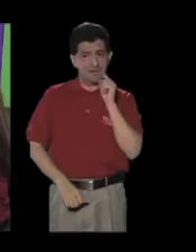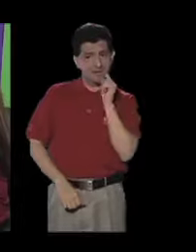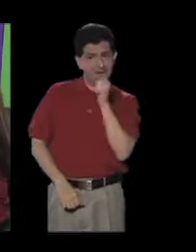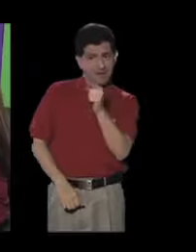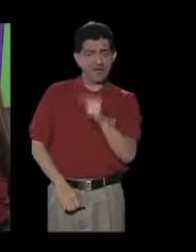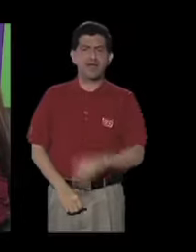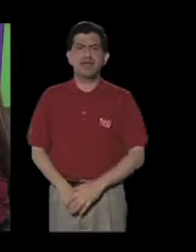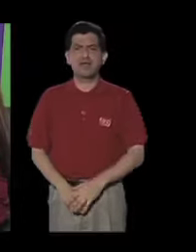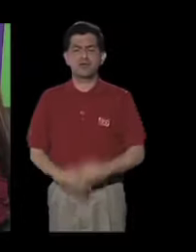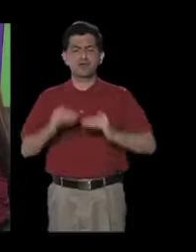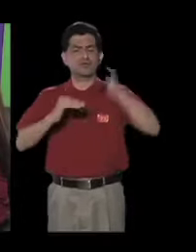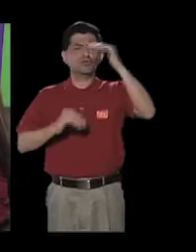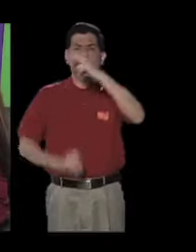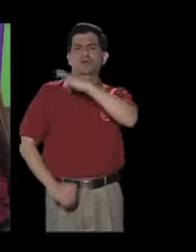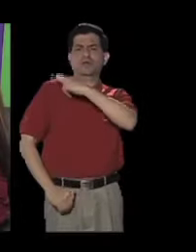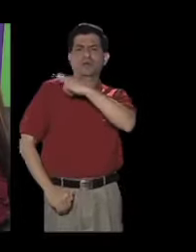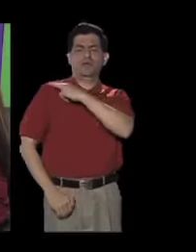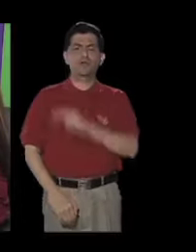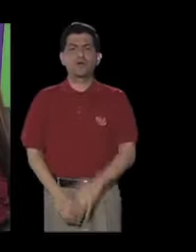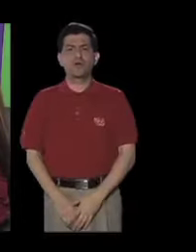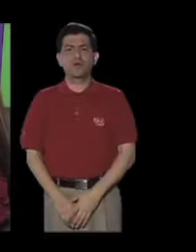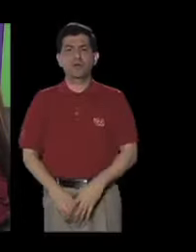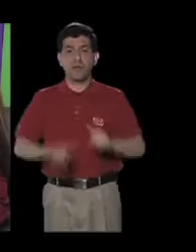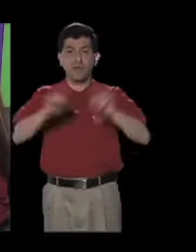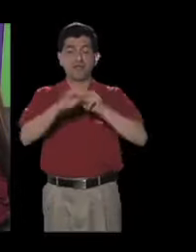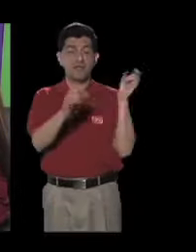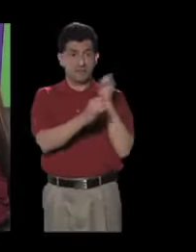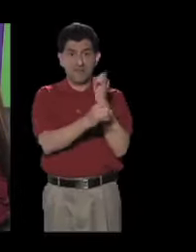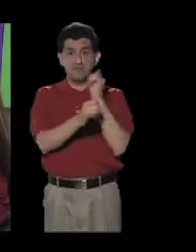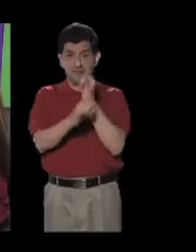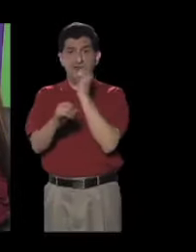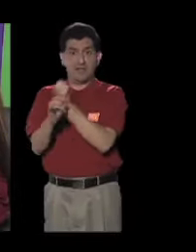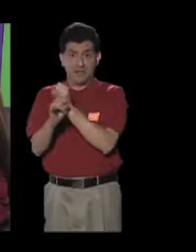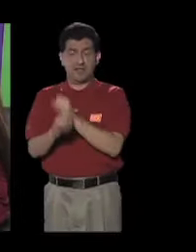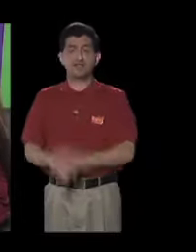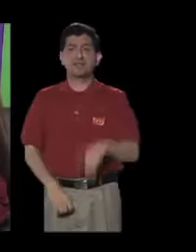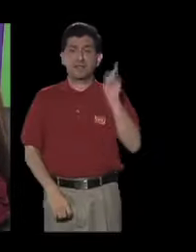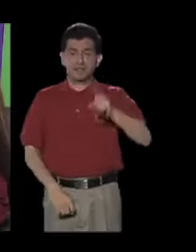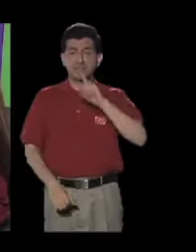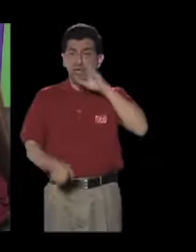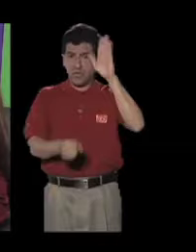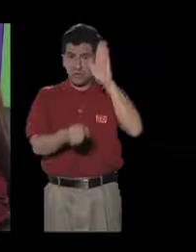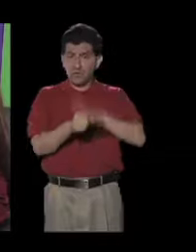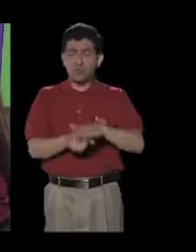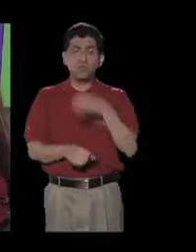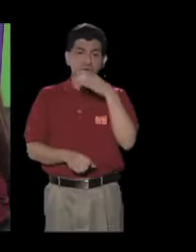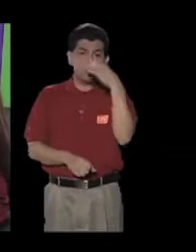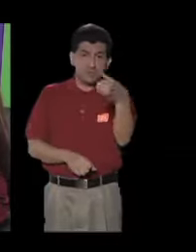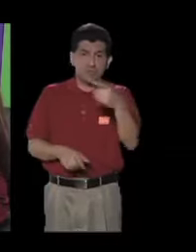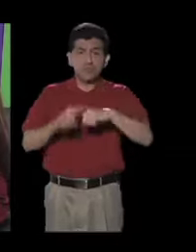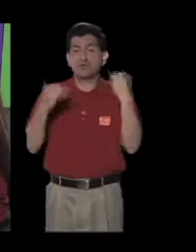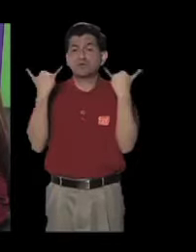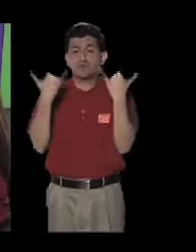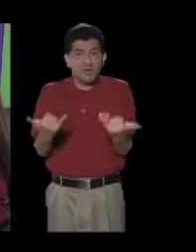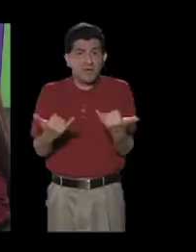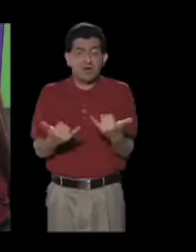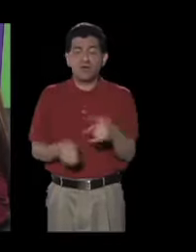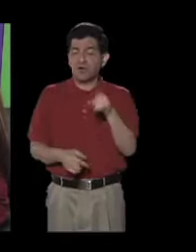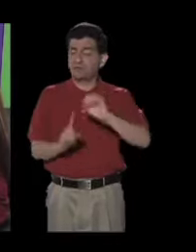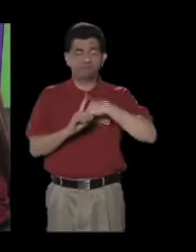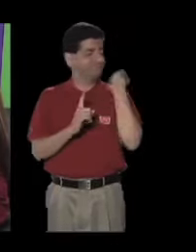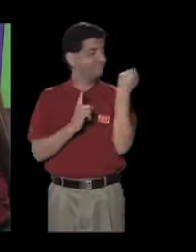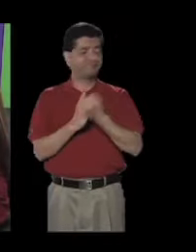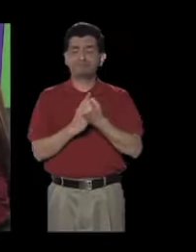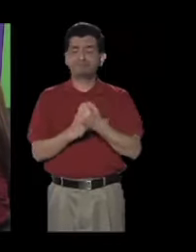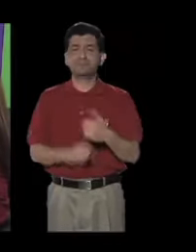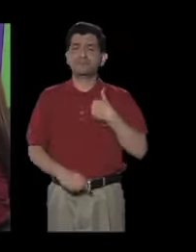una mayor jerarquía y efectivamente las diferentes instituciones siguieran los lineamientos que el Consejo da, pero hasta el momento eso no ha sido así. Yo sé